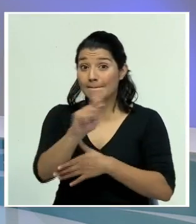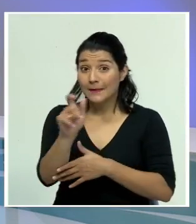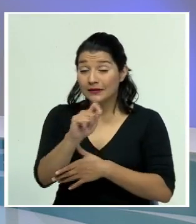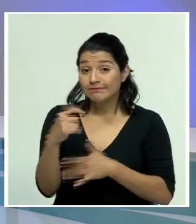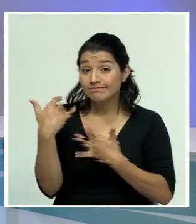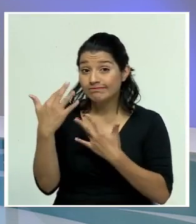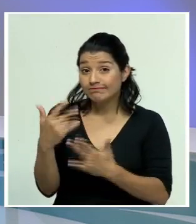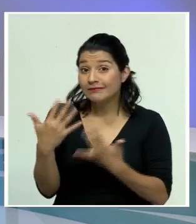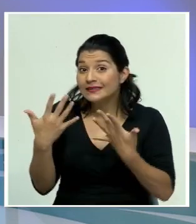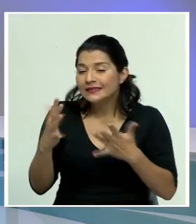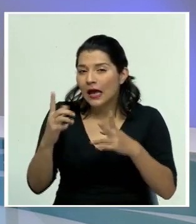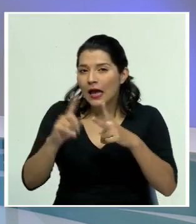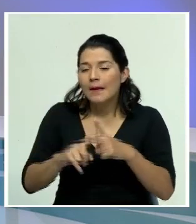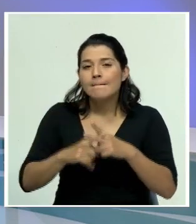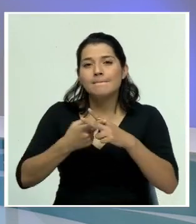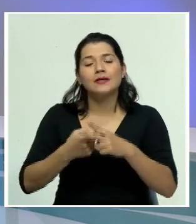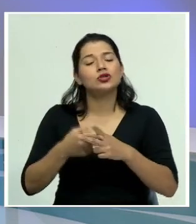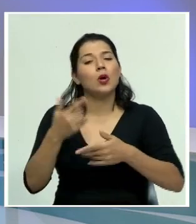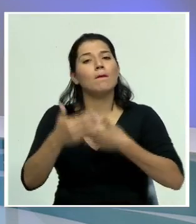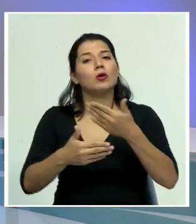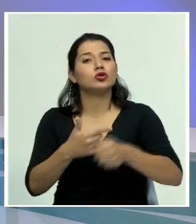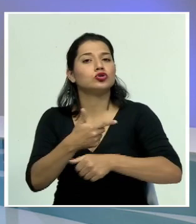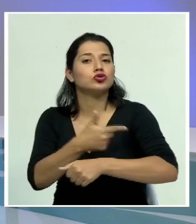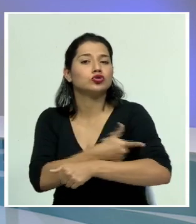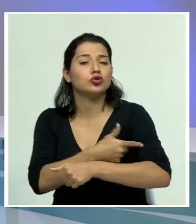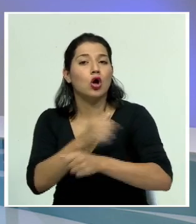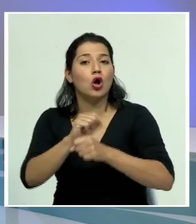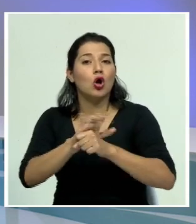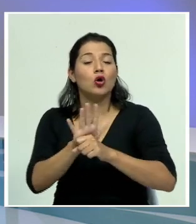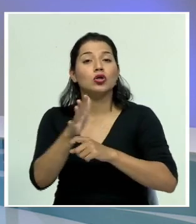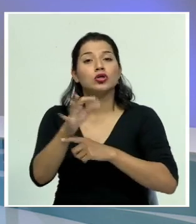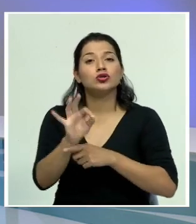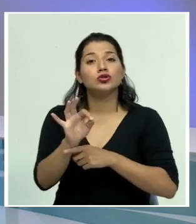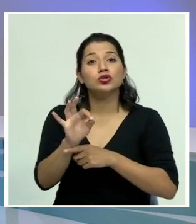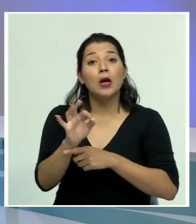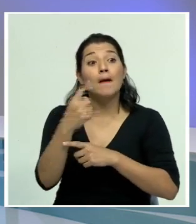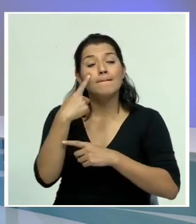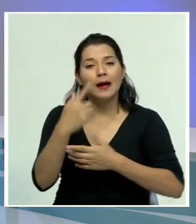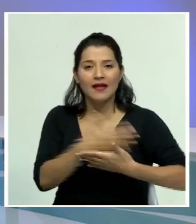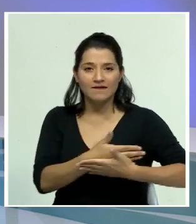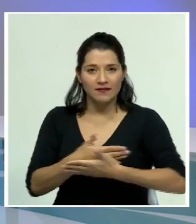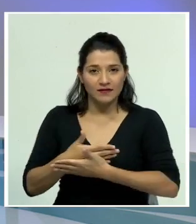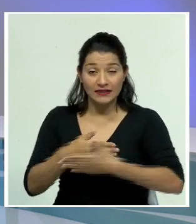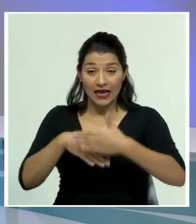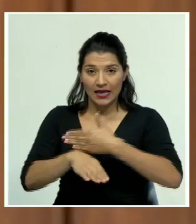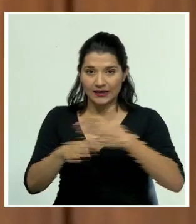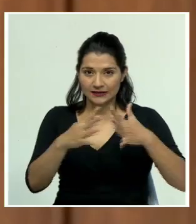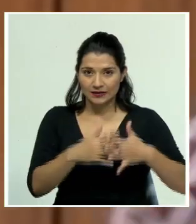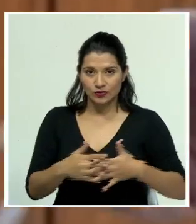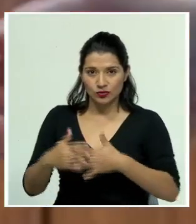ya arrancó la vacunación de la COVID-19 contra bebés en Estados Unidos.